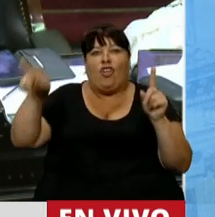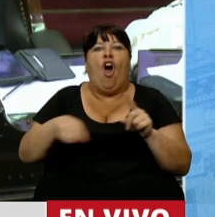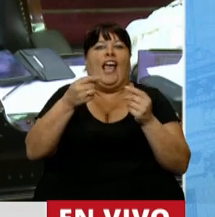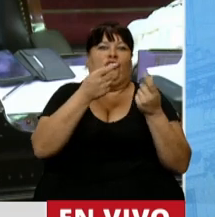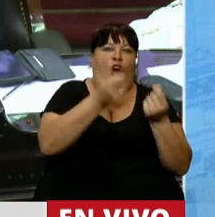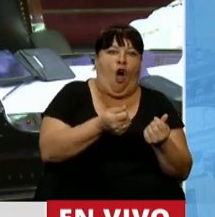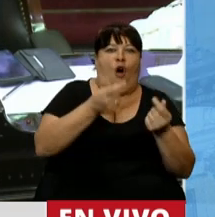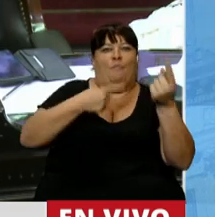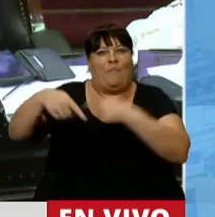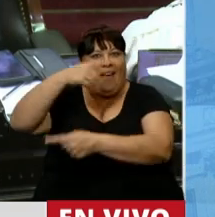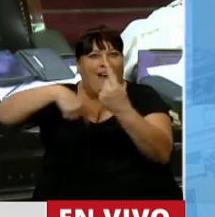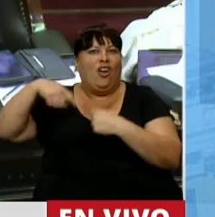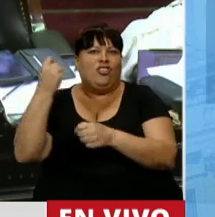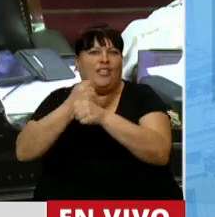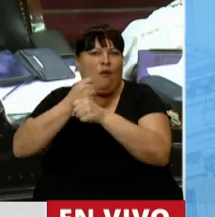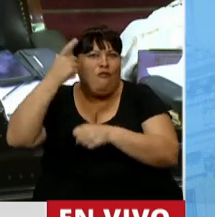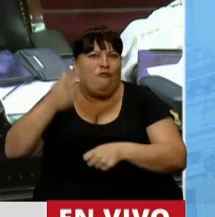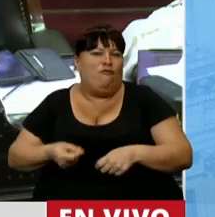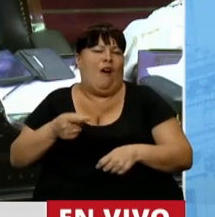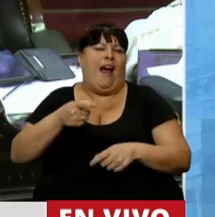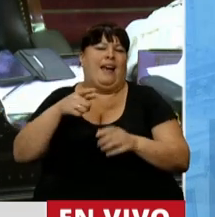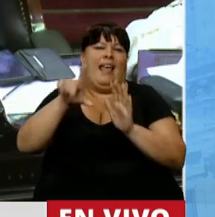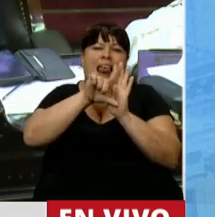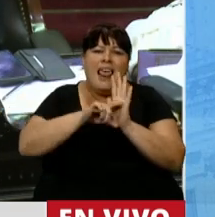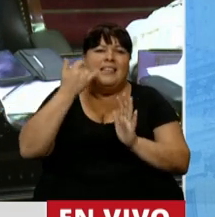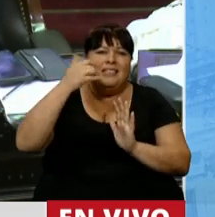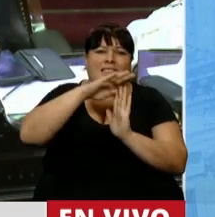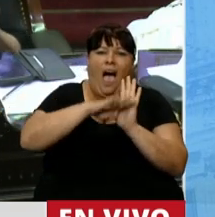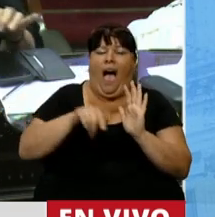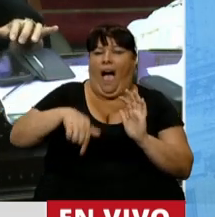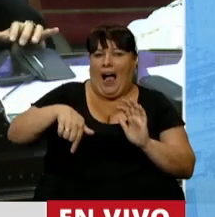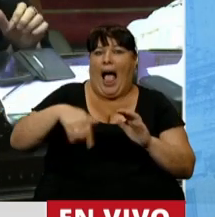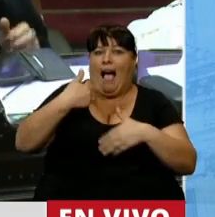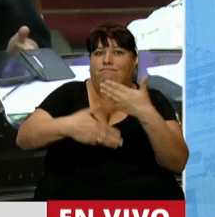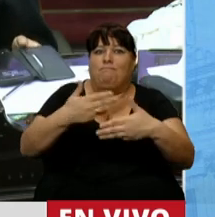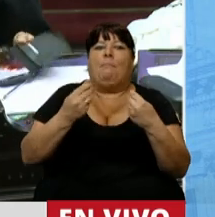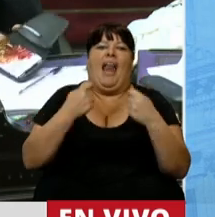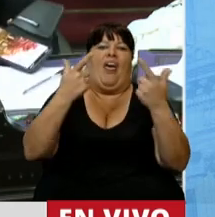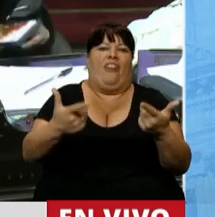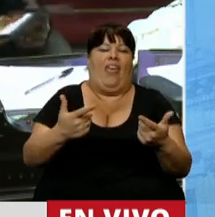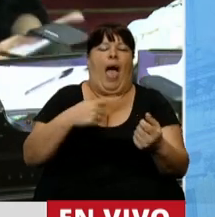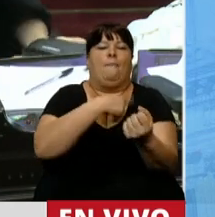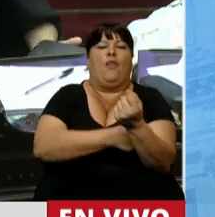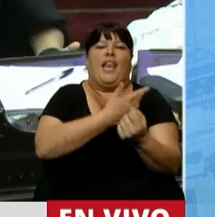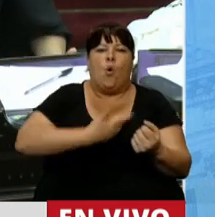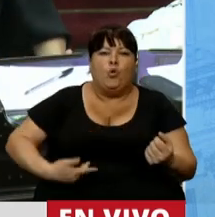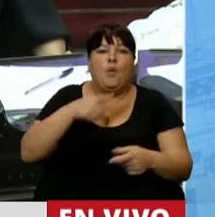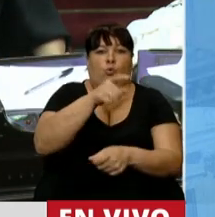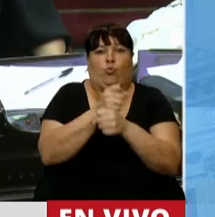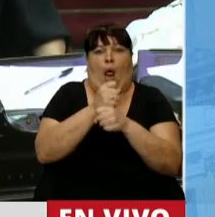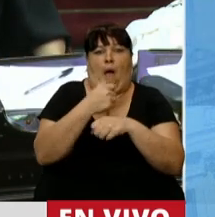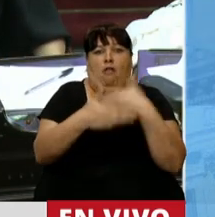que estamos trabajando fuertemente y que muchas medidas hemos llevado adelante nosotros aquí para ofrecerle al Poder Ejecutivo para su